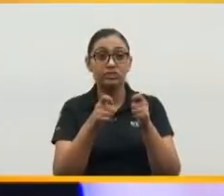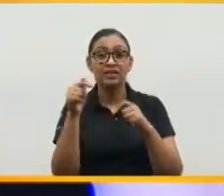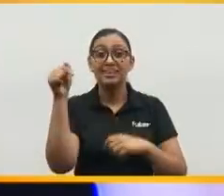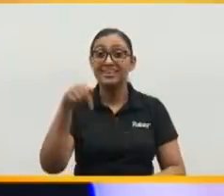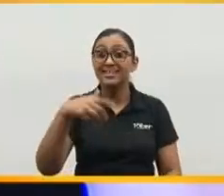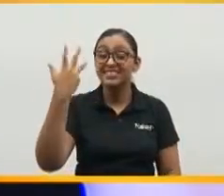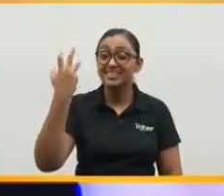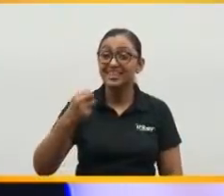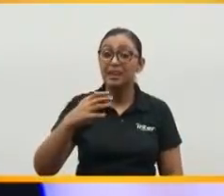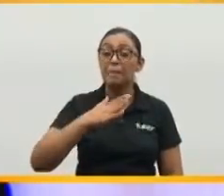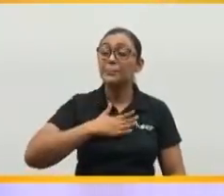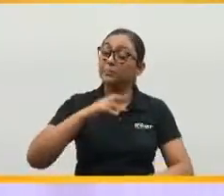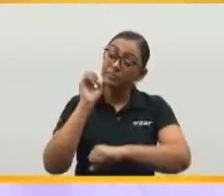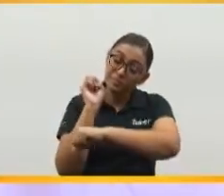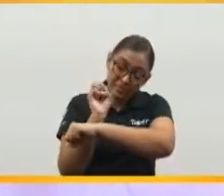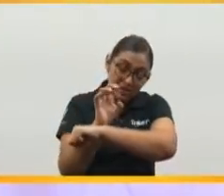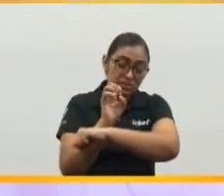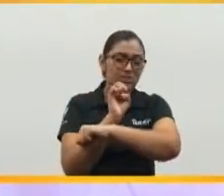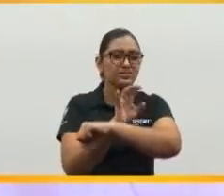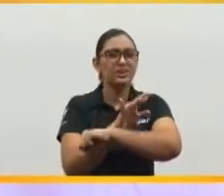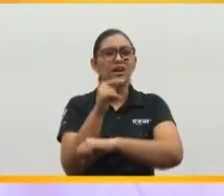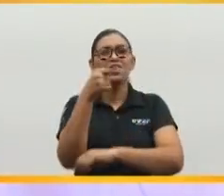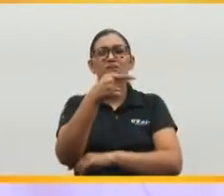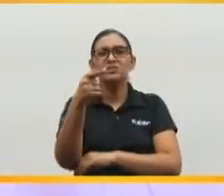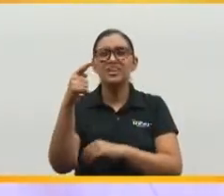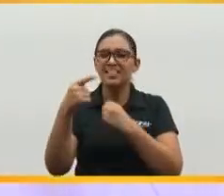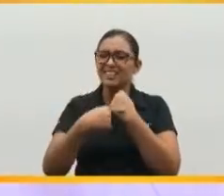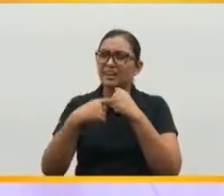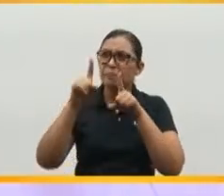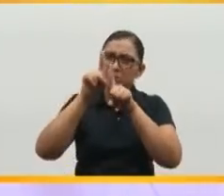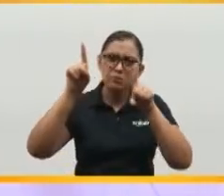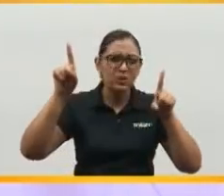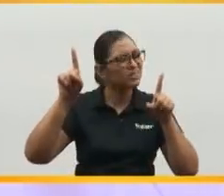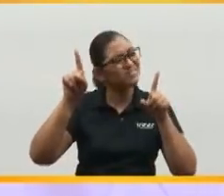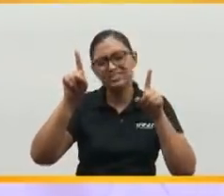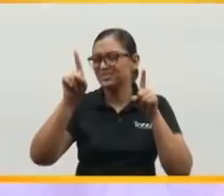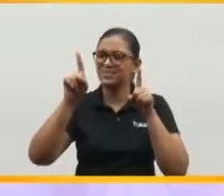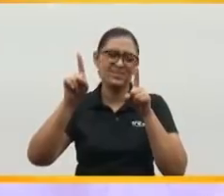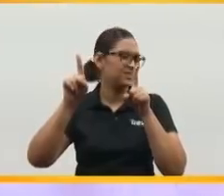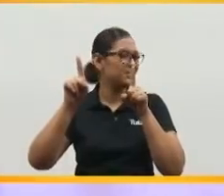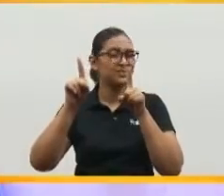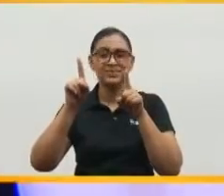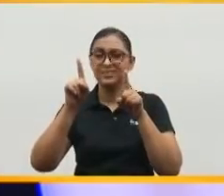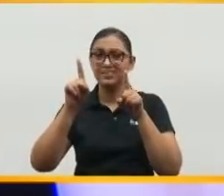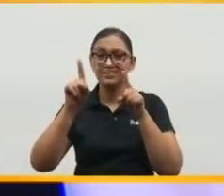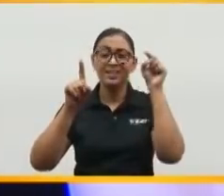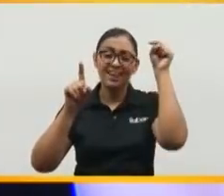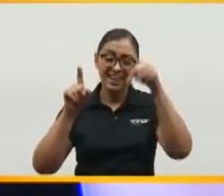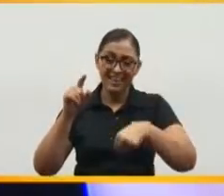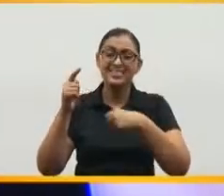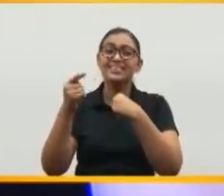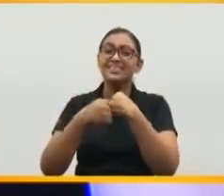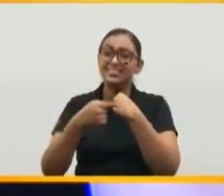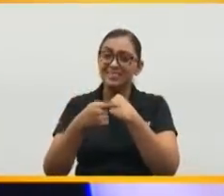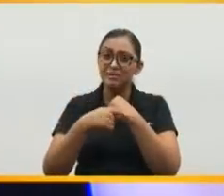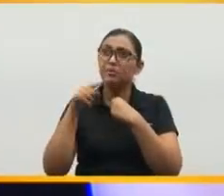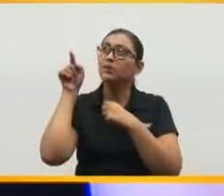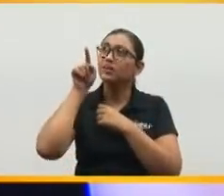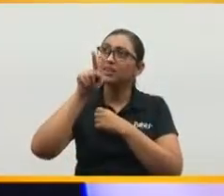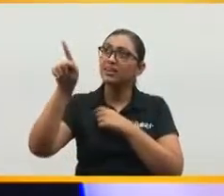hoy mi único mensaje es que no es tiempo de que te alejes. Es tiempo que entiendas que Dios tiene tiempo para